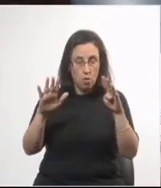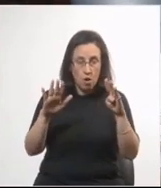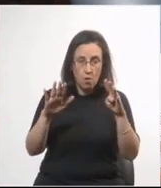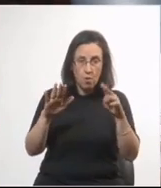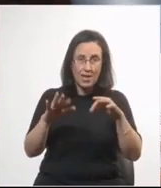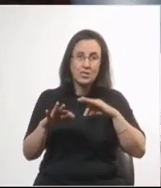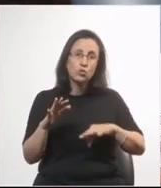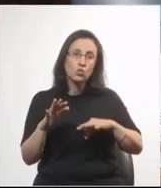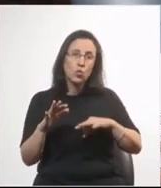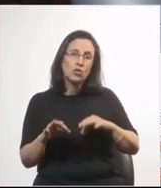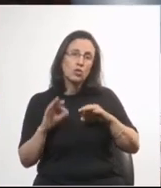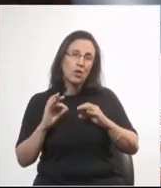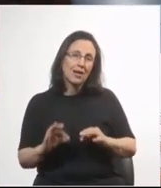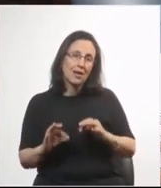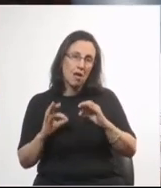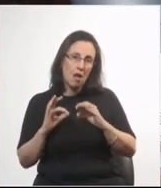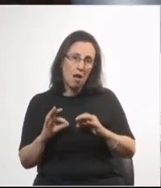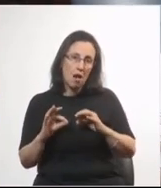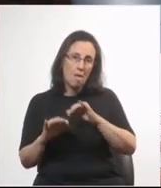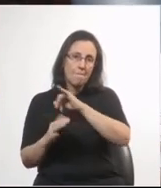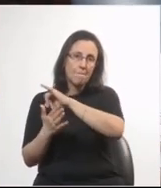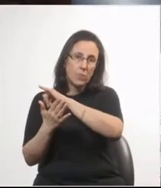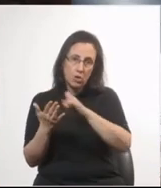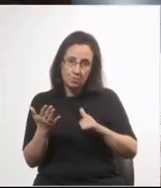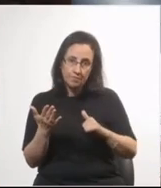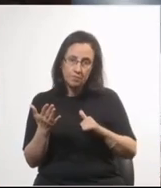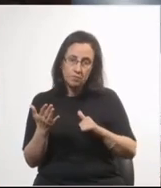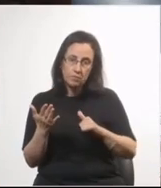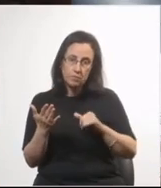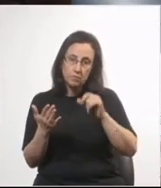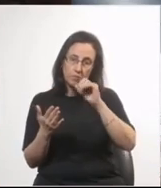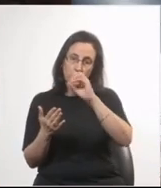real promedio en el 2022 se ubicó un